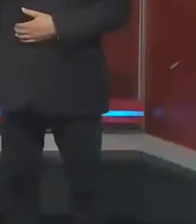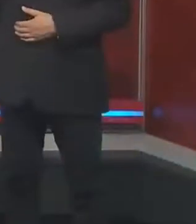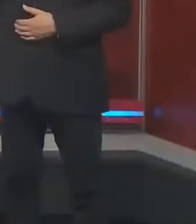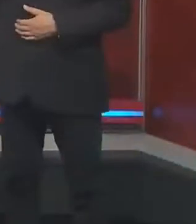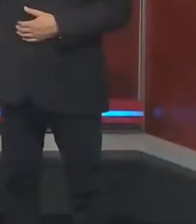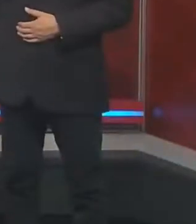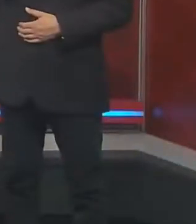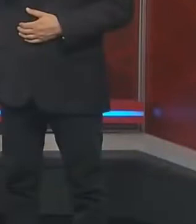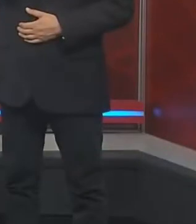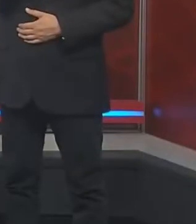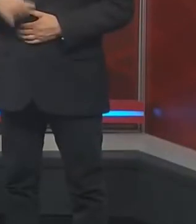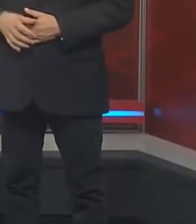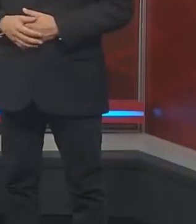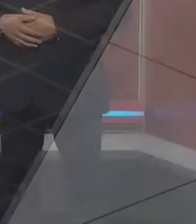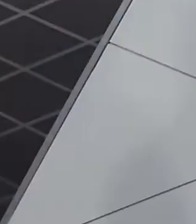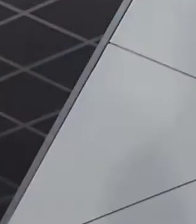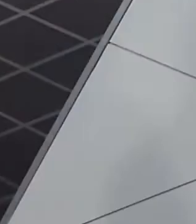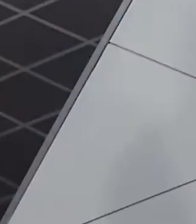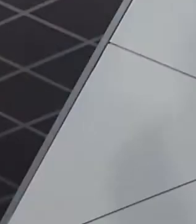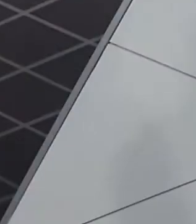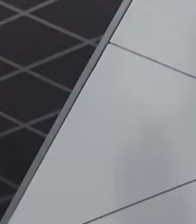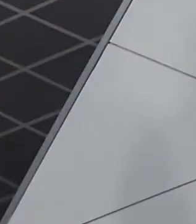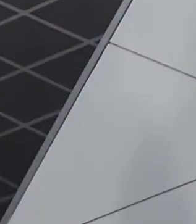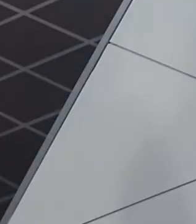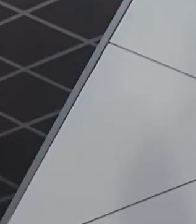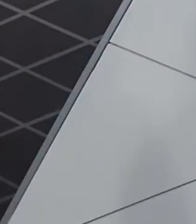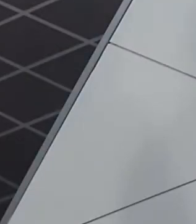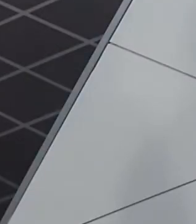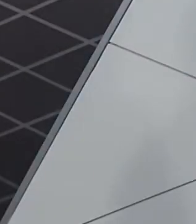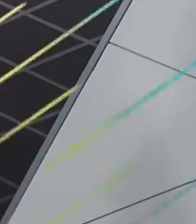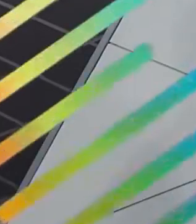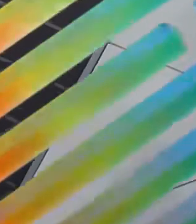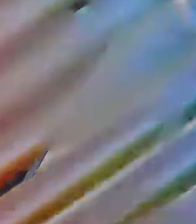hay gente aysén